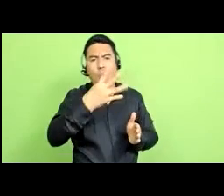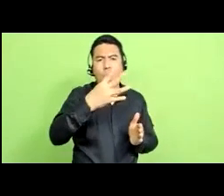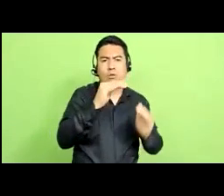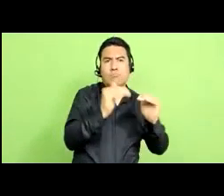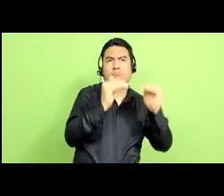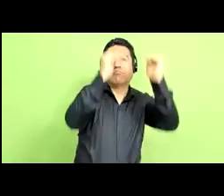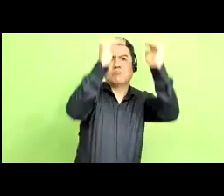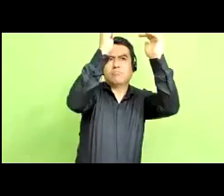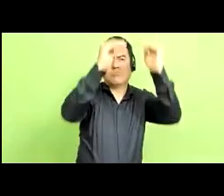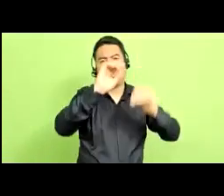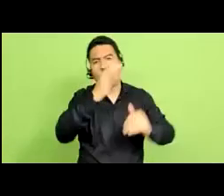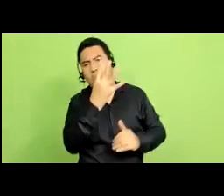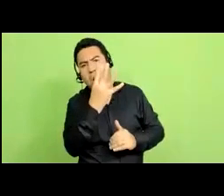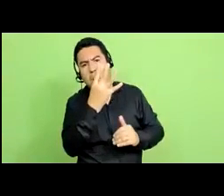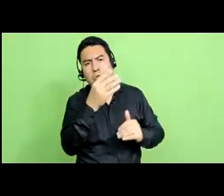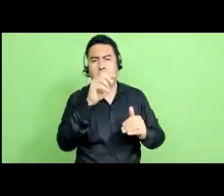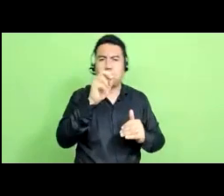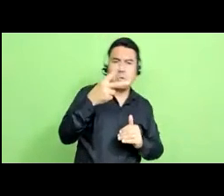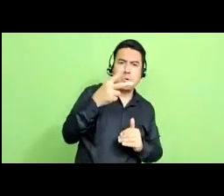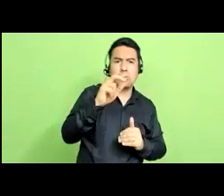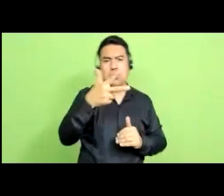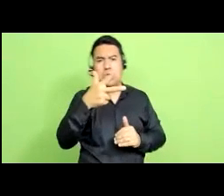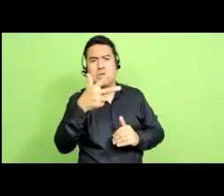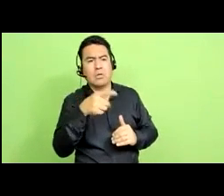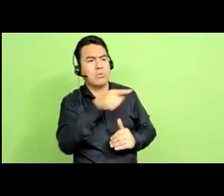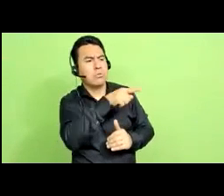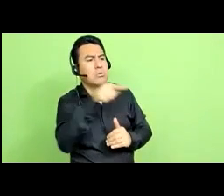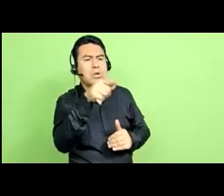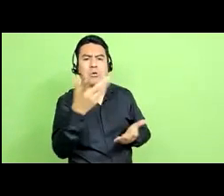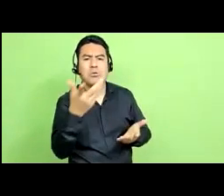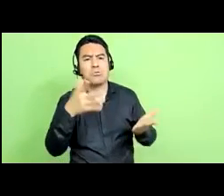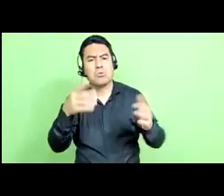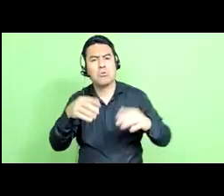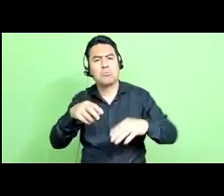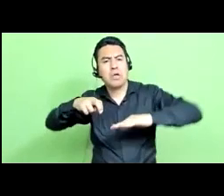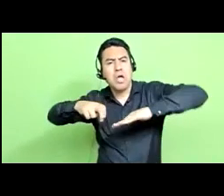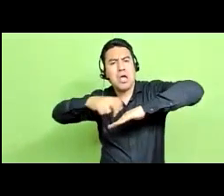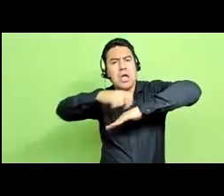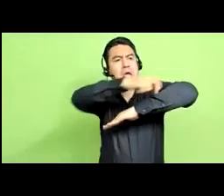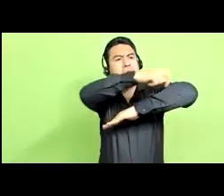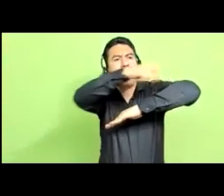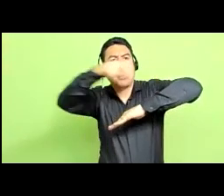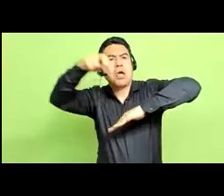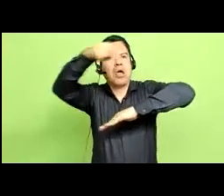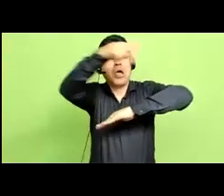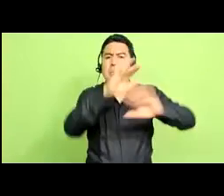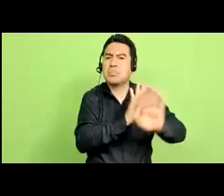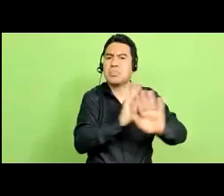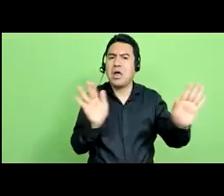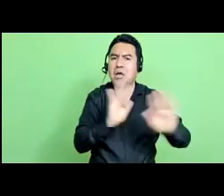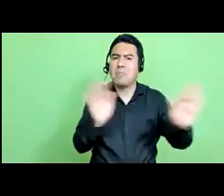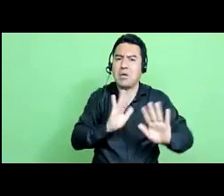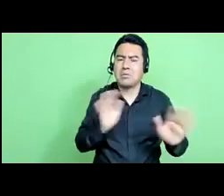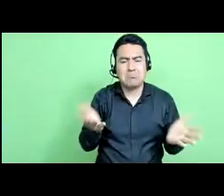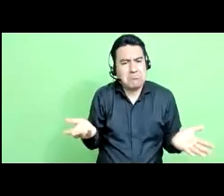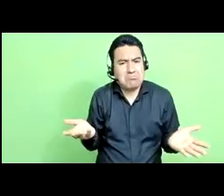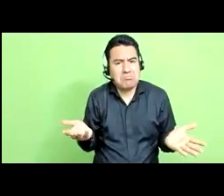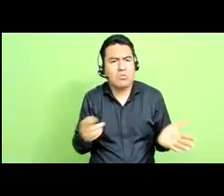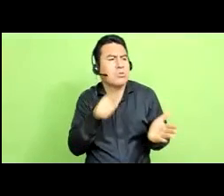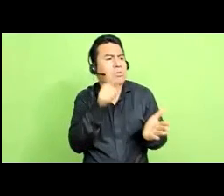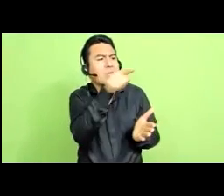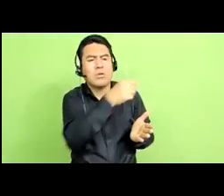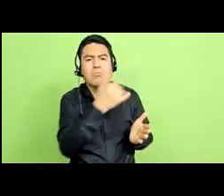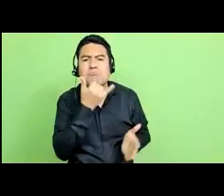siempre han tenido lo convencional o una escalera o dos escaleras para poder acceder no dependiendo la cantidad de